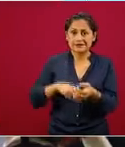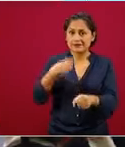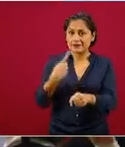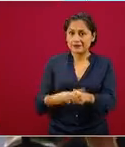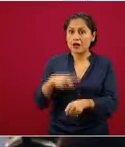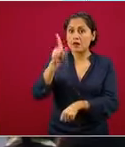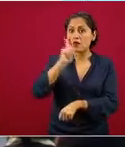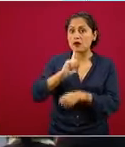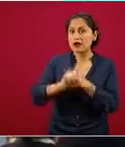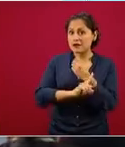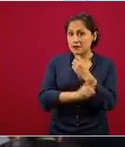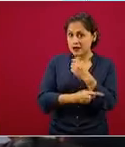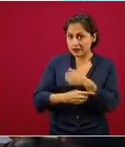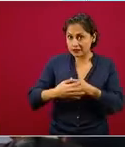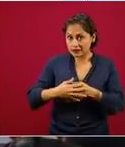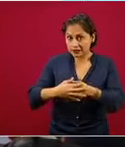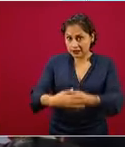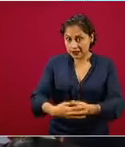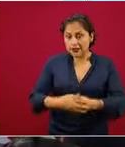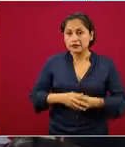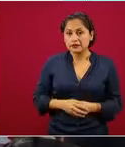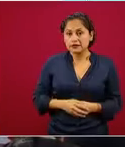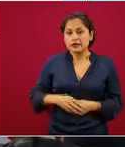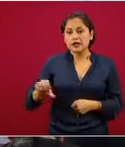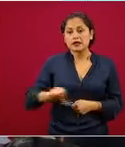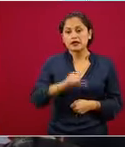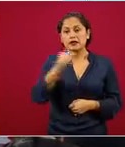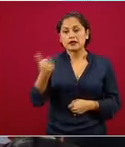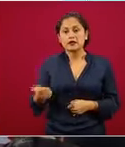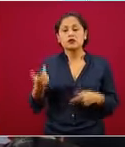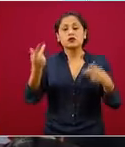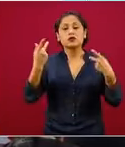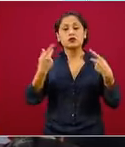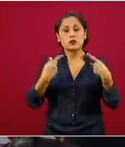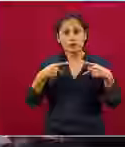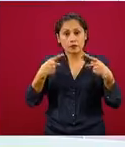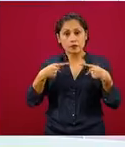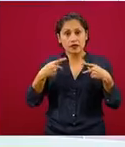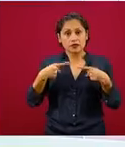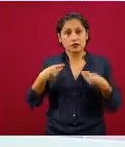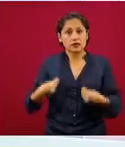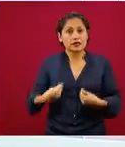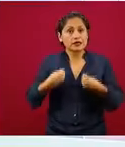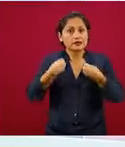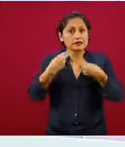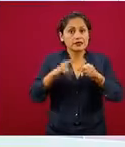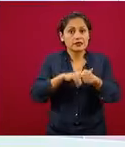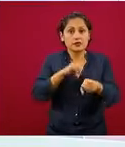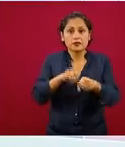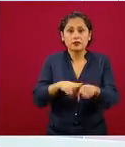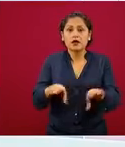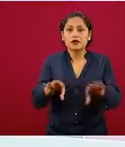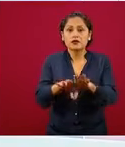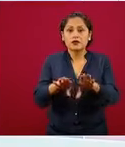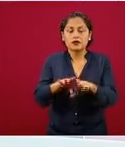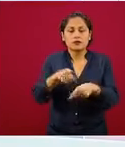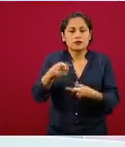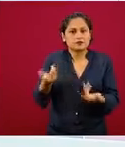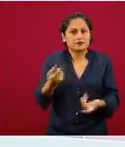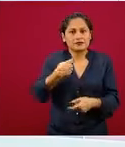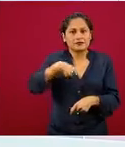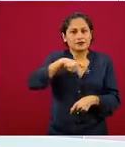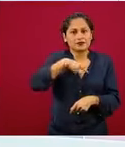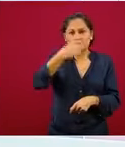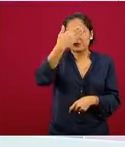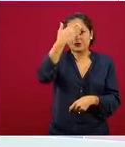y condiciones generales de la nueva normalidad. No estábamos acostumbrados a que en cada rincón hubiera una